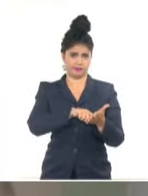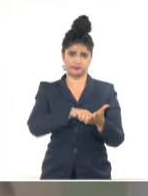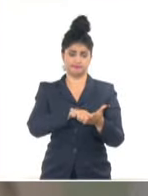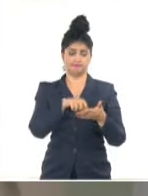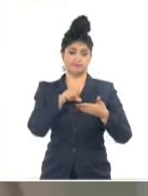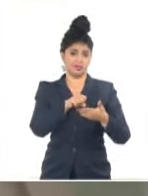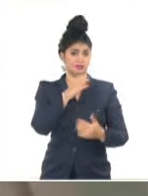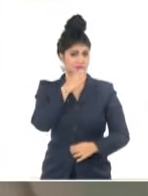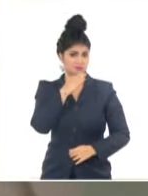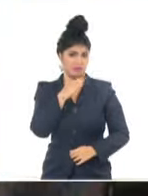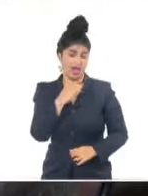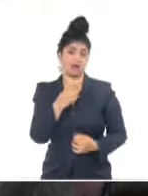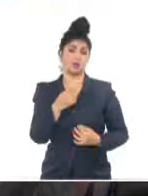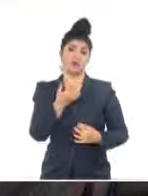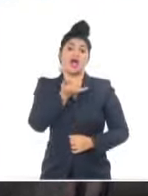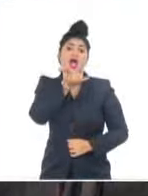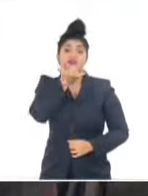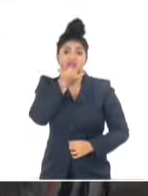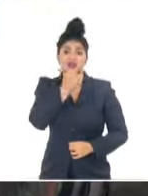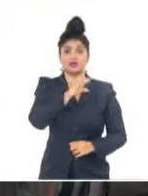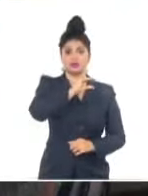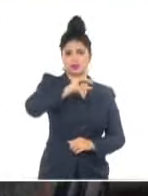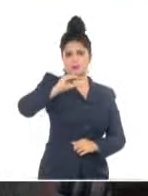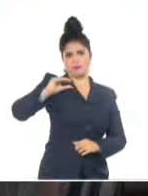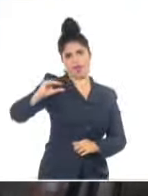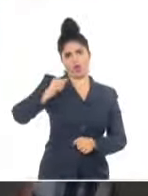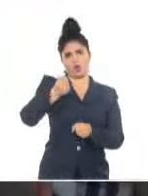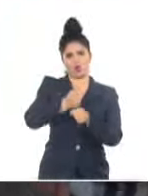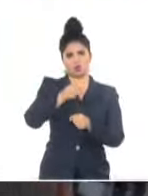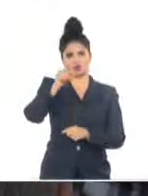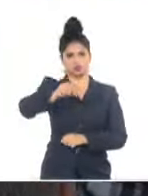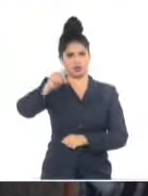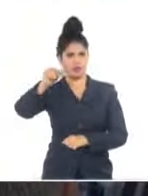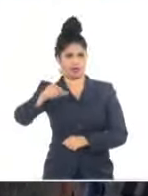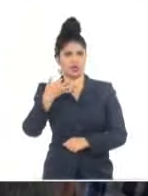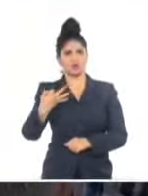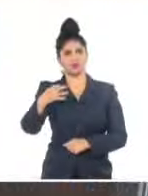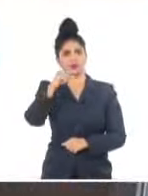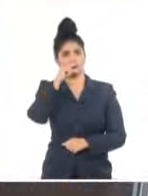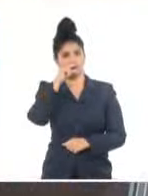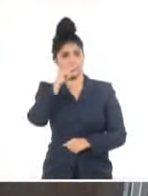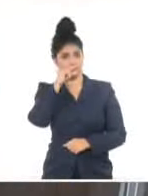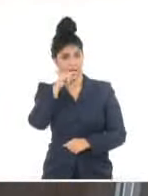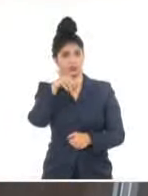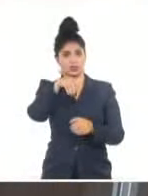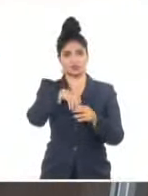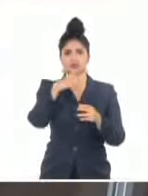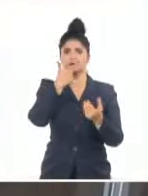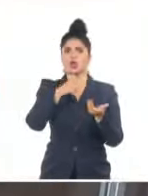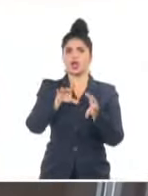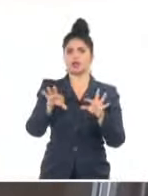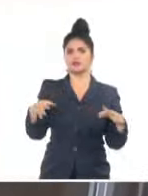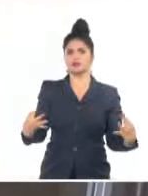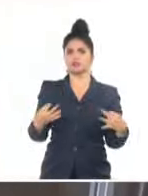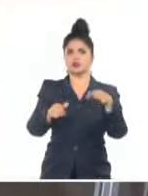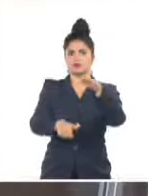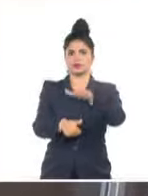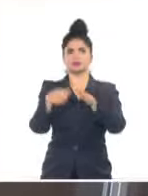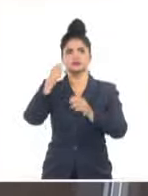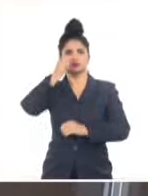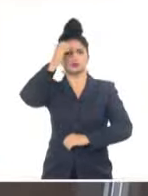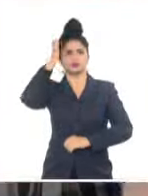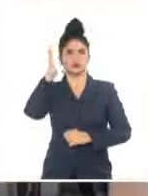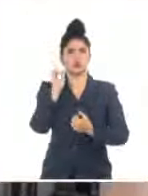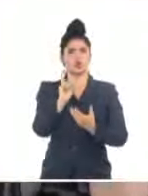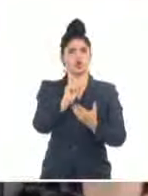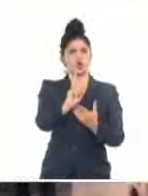las utilidades para sus trabajadores. En Bauta, municipio de Artemisa, Díaz-Canel visitó la unidad empresarial de base